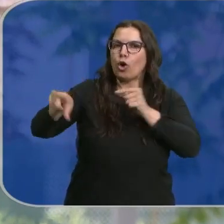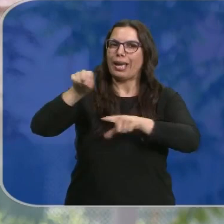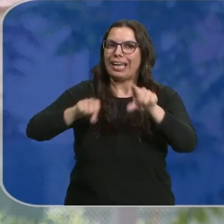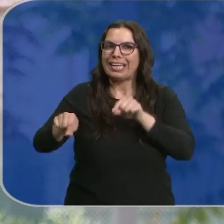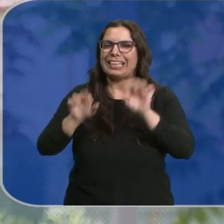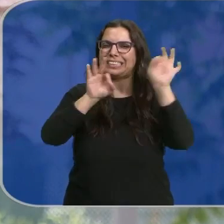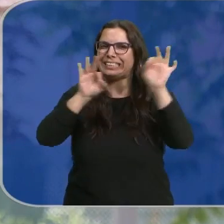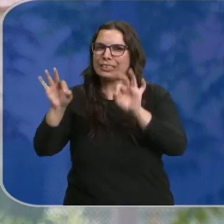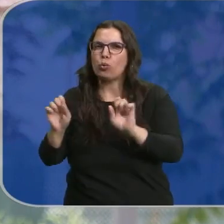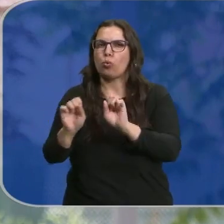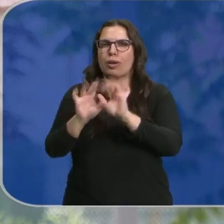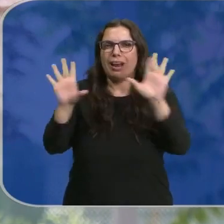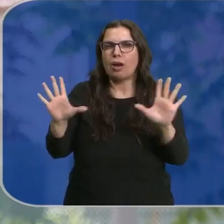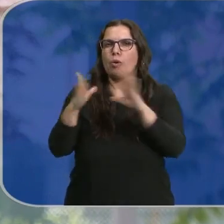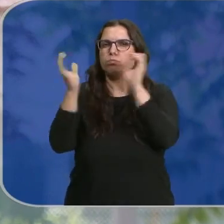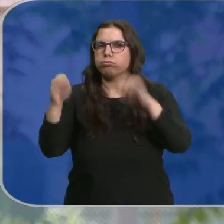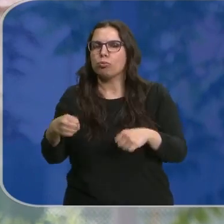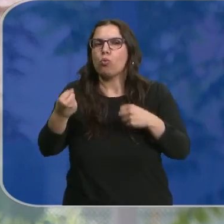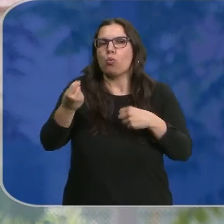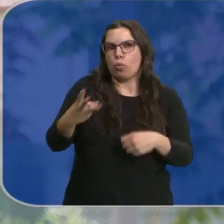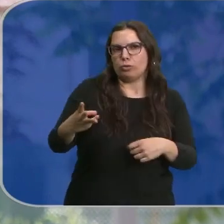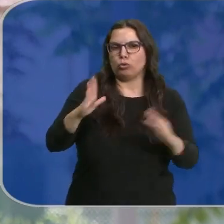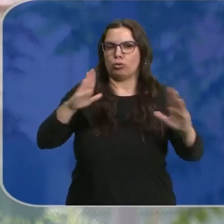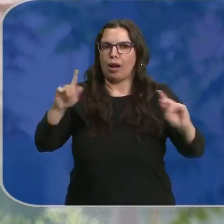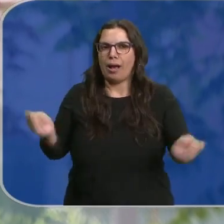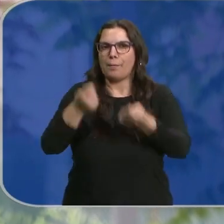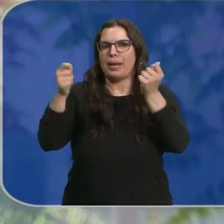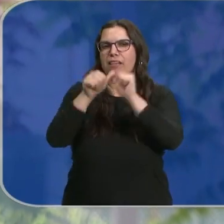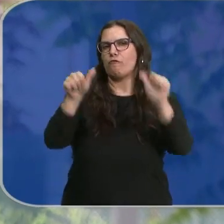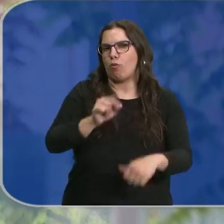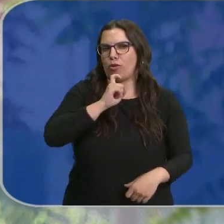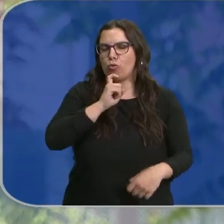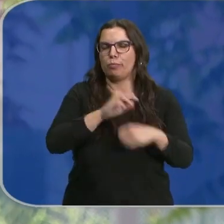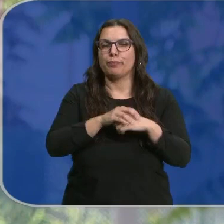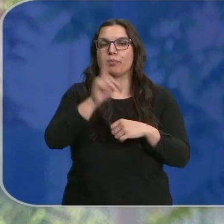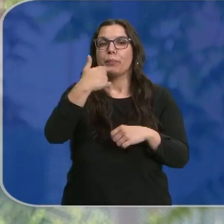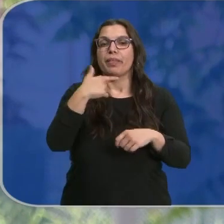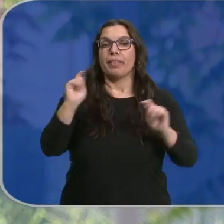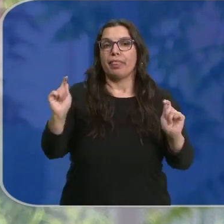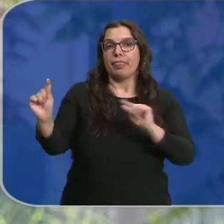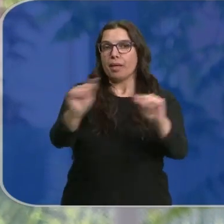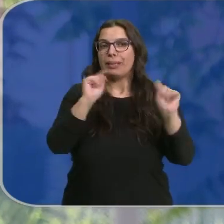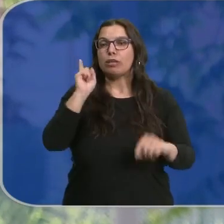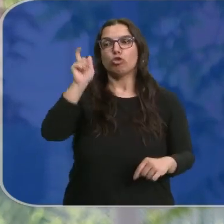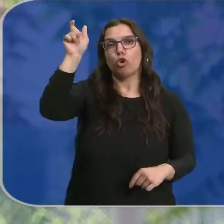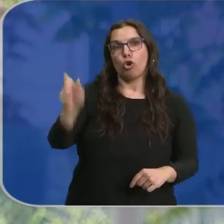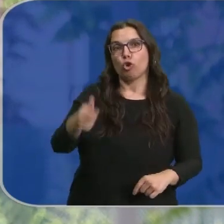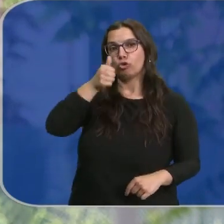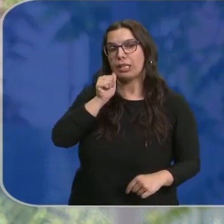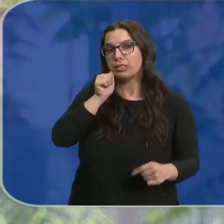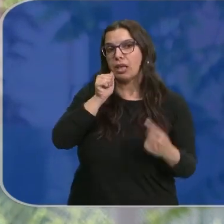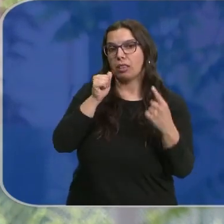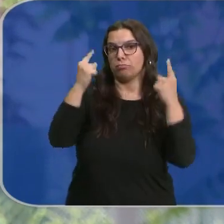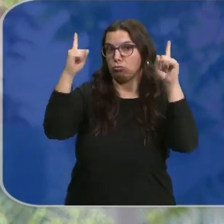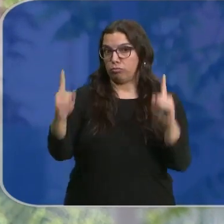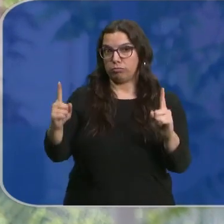exactamente cuántos debates se deben celebrar en la campaña electoral y en qué formato. Tampoco ha precisado si esos debates los quiere solamente con la presencia de Pedro Sánchez, es